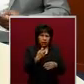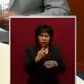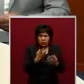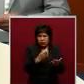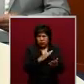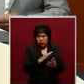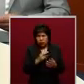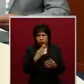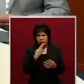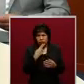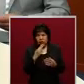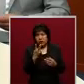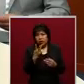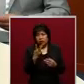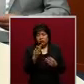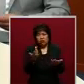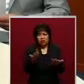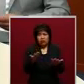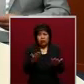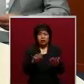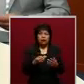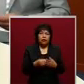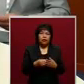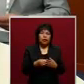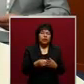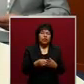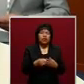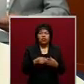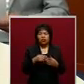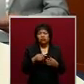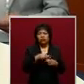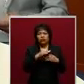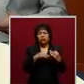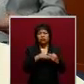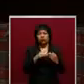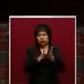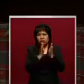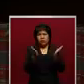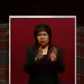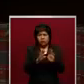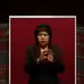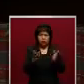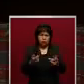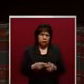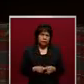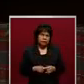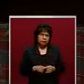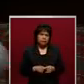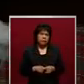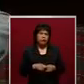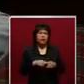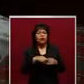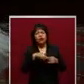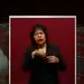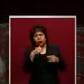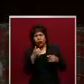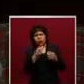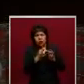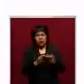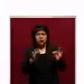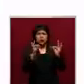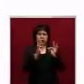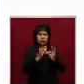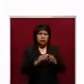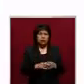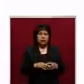ser, lo pueden utilizar entre los 3 y que los 3 van a salir avante en esto, ¿no? Así es. El otro elemento, creo que todavía